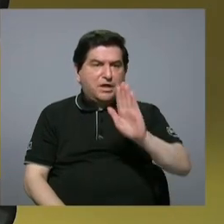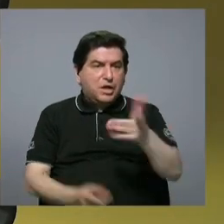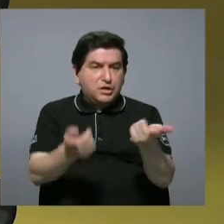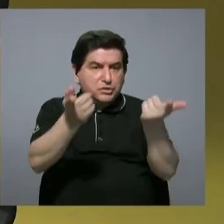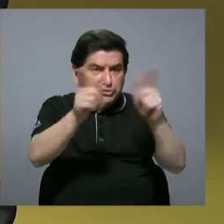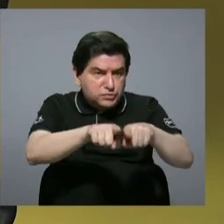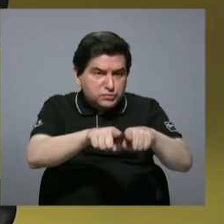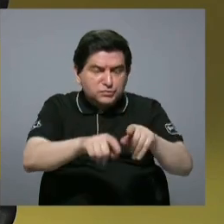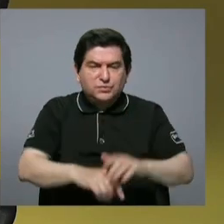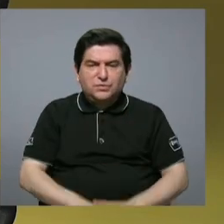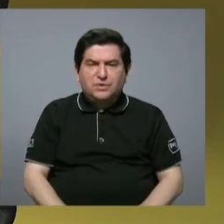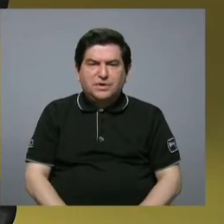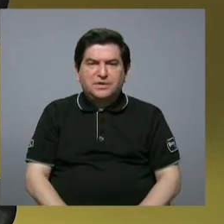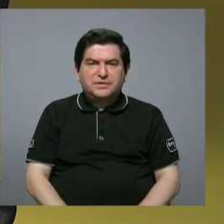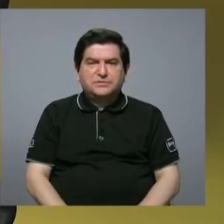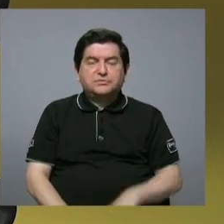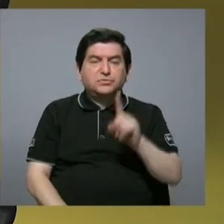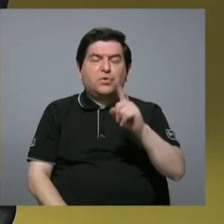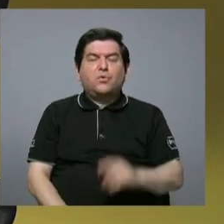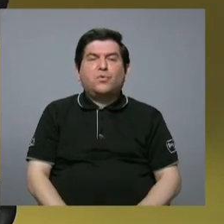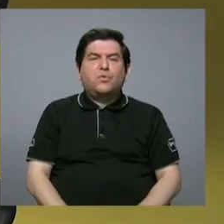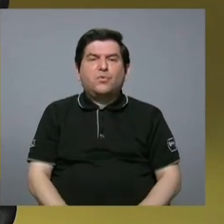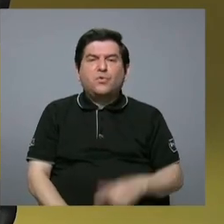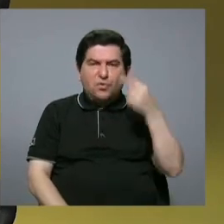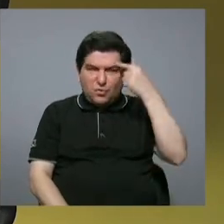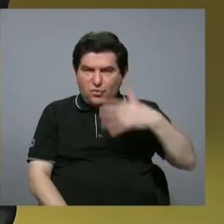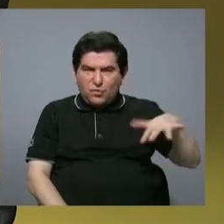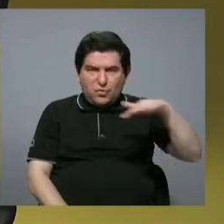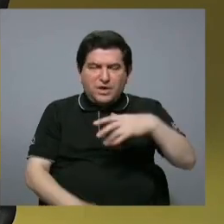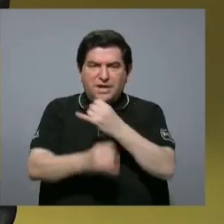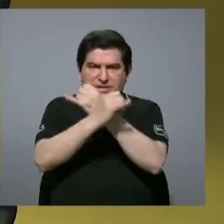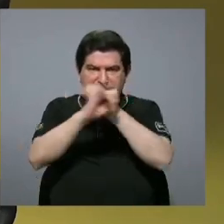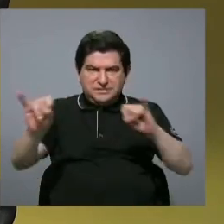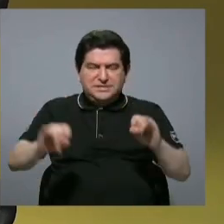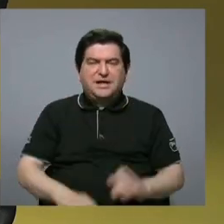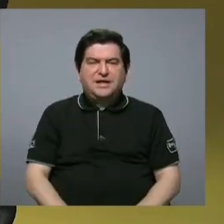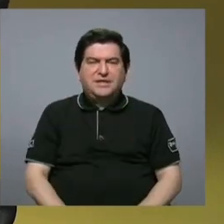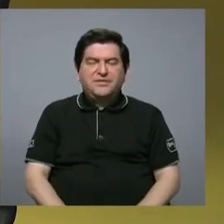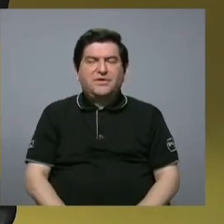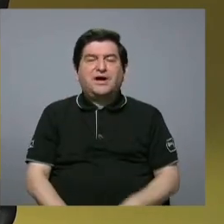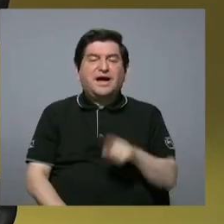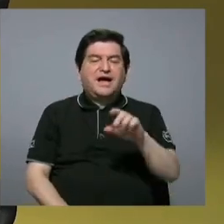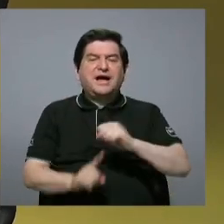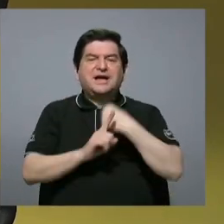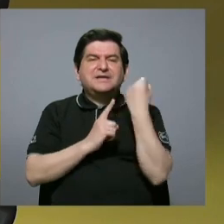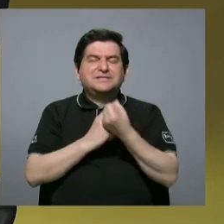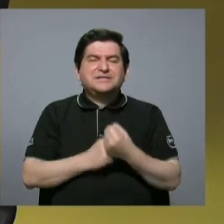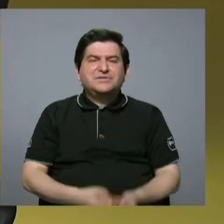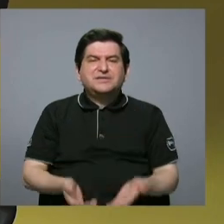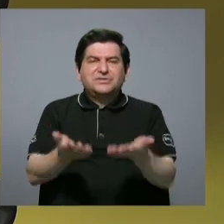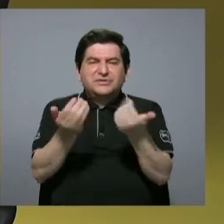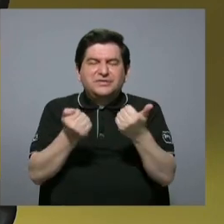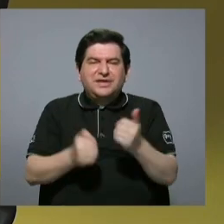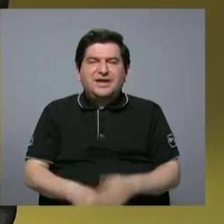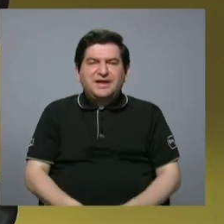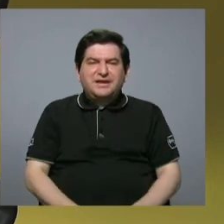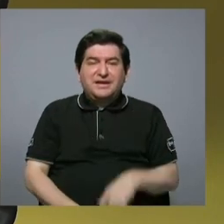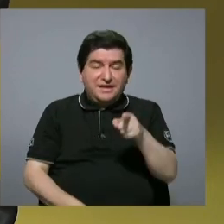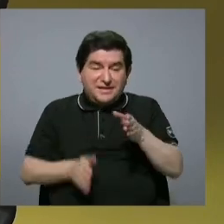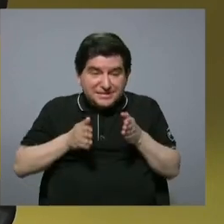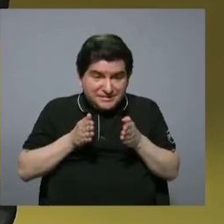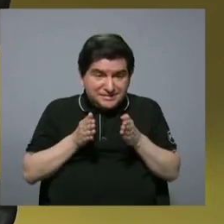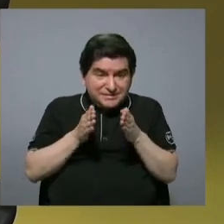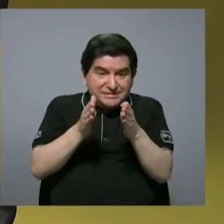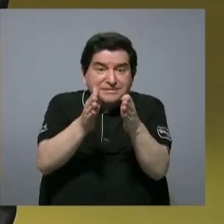quedar como Estado independiente, hereda el asunto del canal. Y entonces hay 2